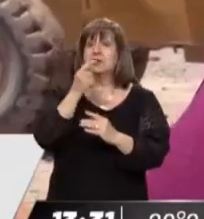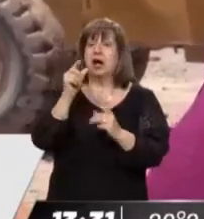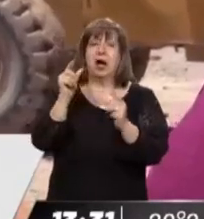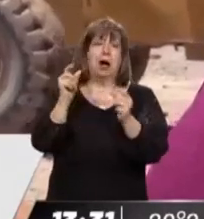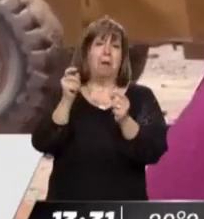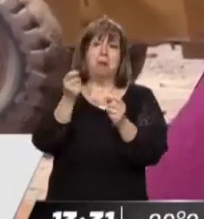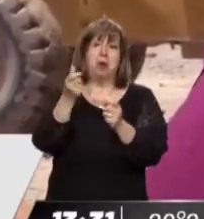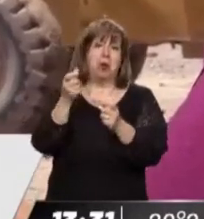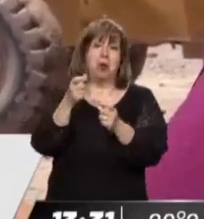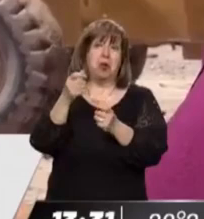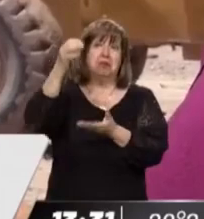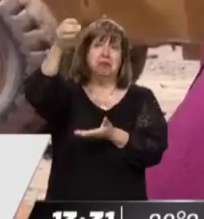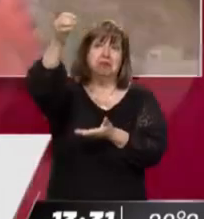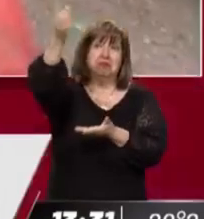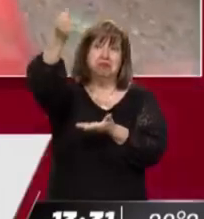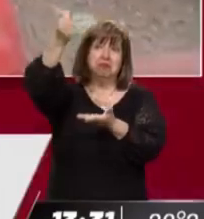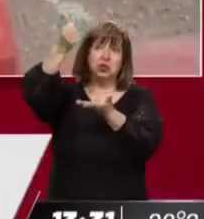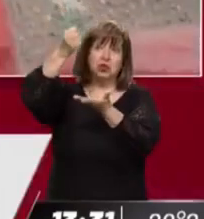con Fondo Nación.